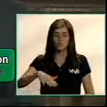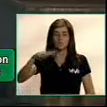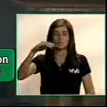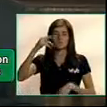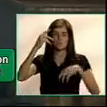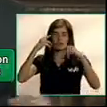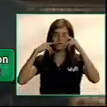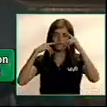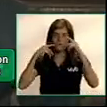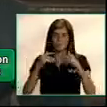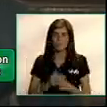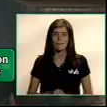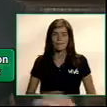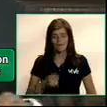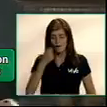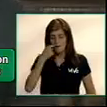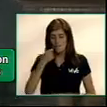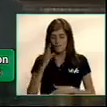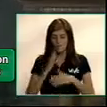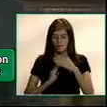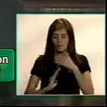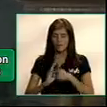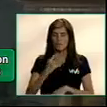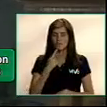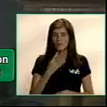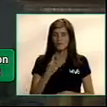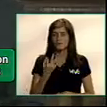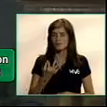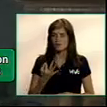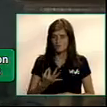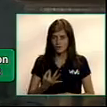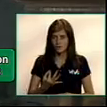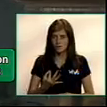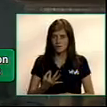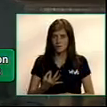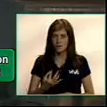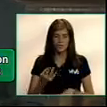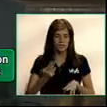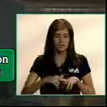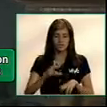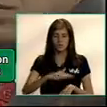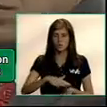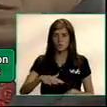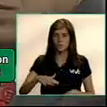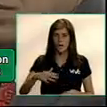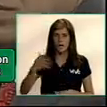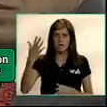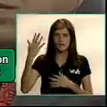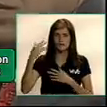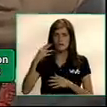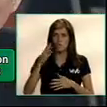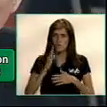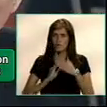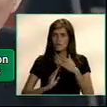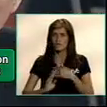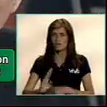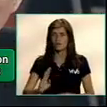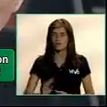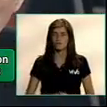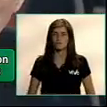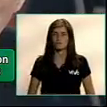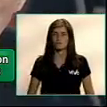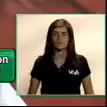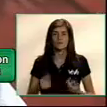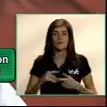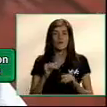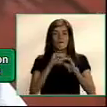Hugo Chávez. Un hombre humilde, como él siempre dijo, una infancia muy humilde, pero